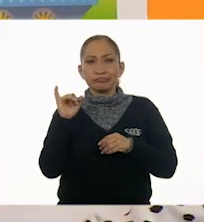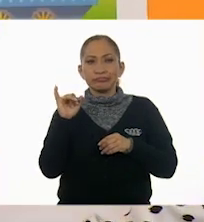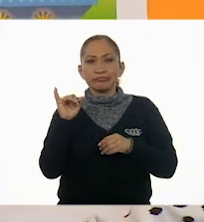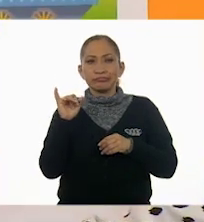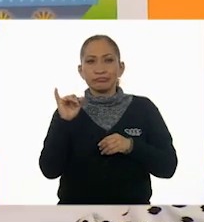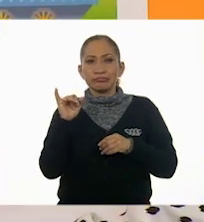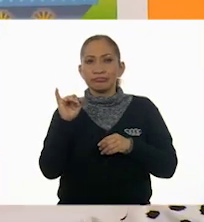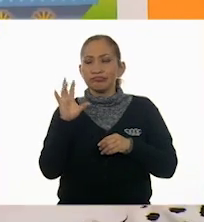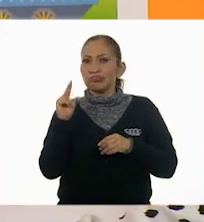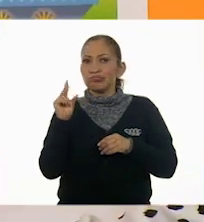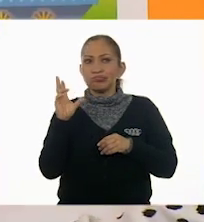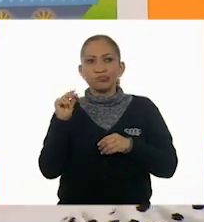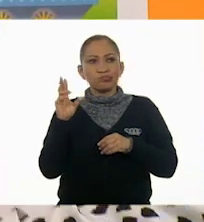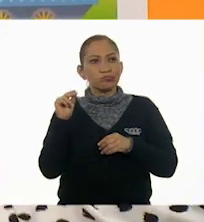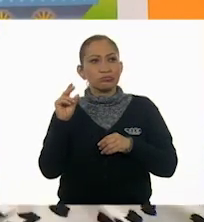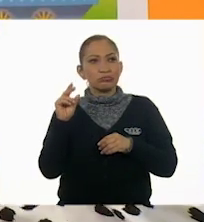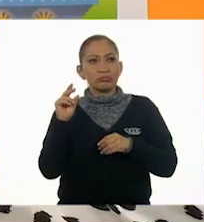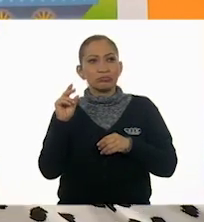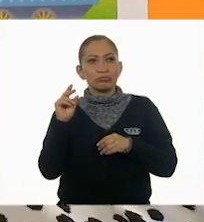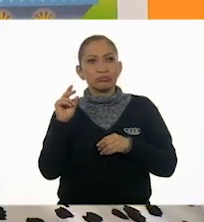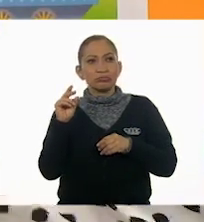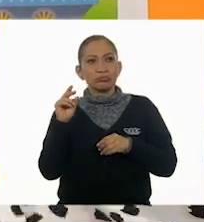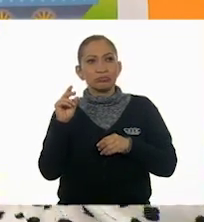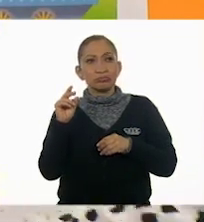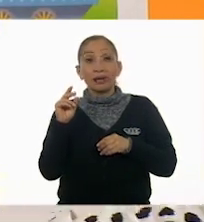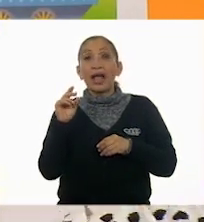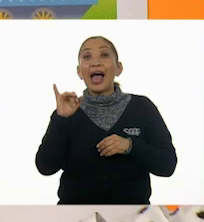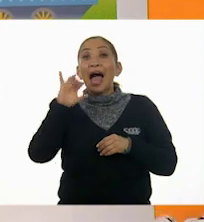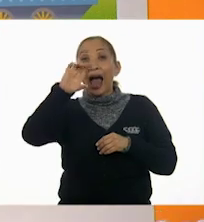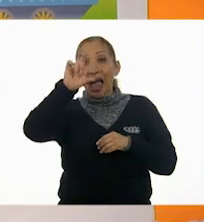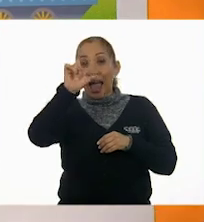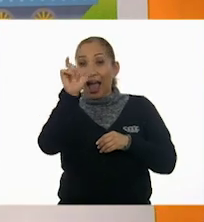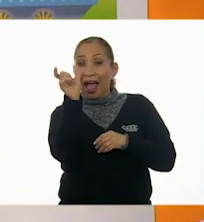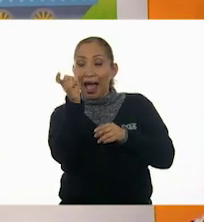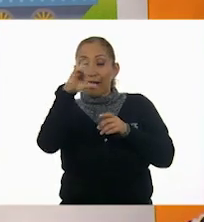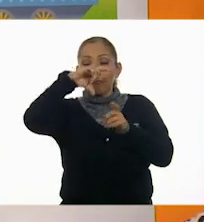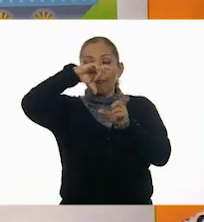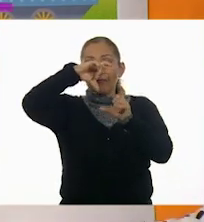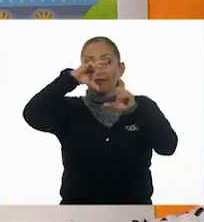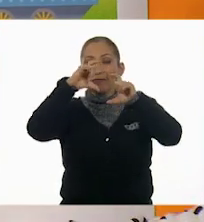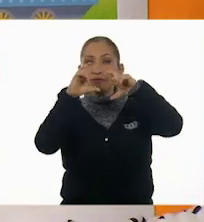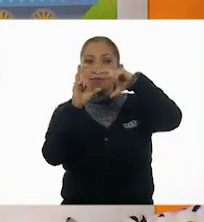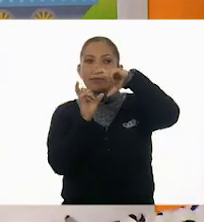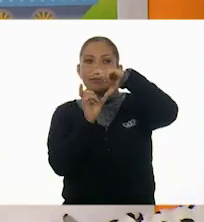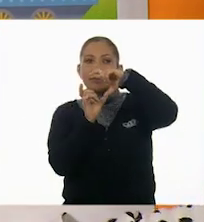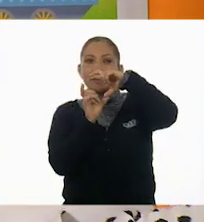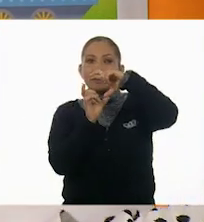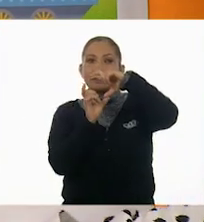¡Ah! Miren.